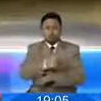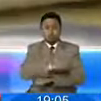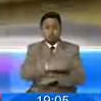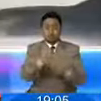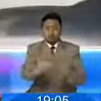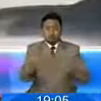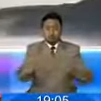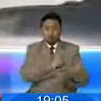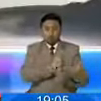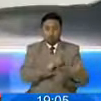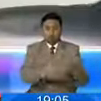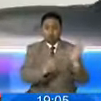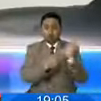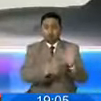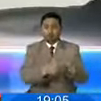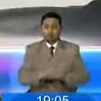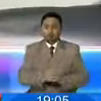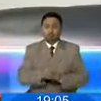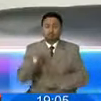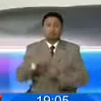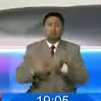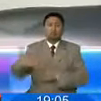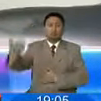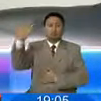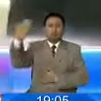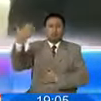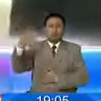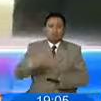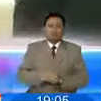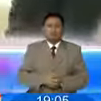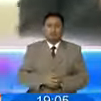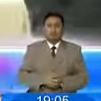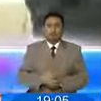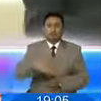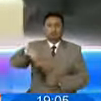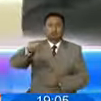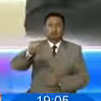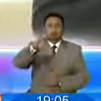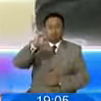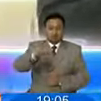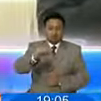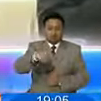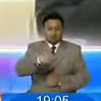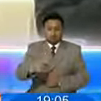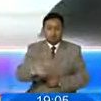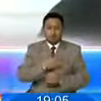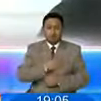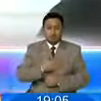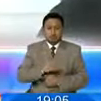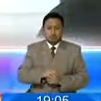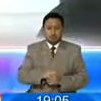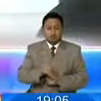bienes. Por último, el alcalde conmina a María José Carrión a que renuncie a su inmunidad parlamentaria